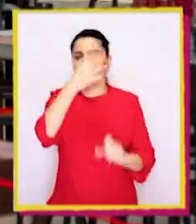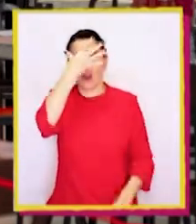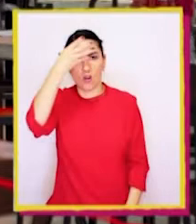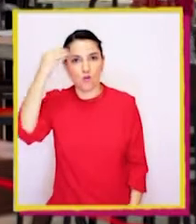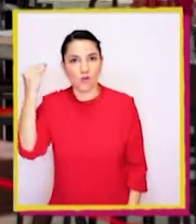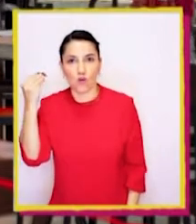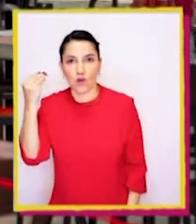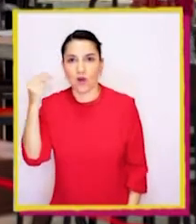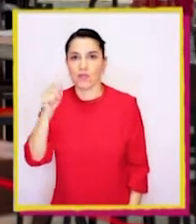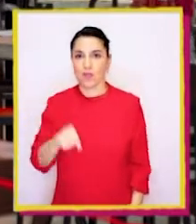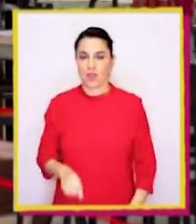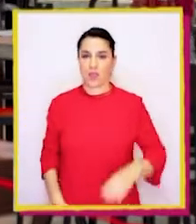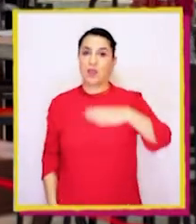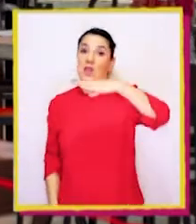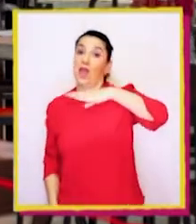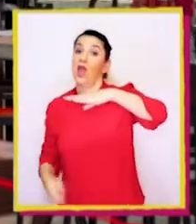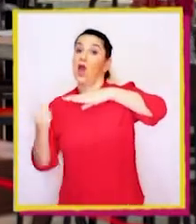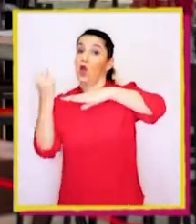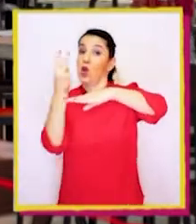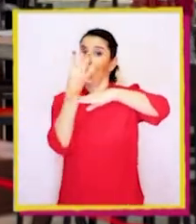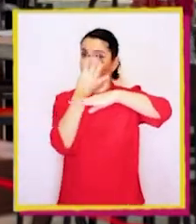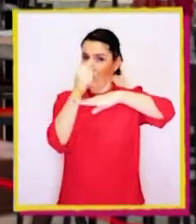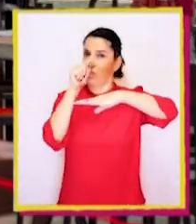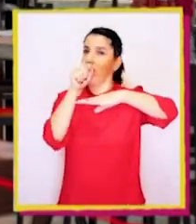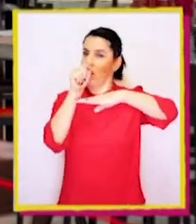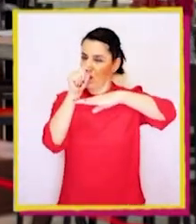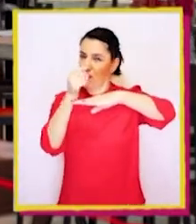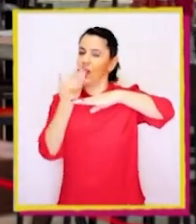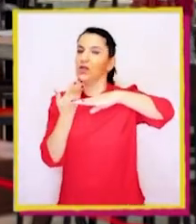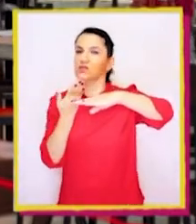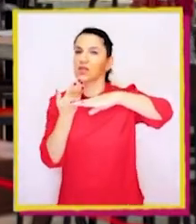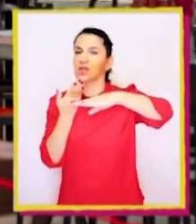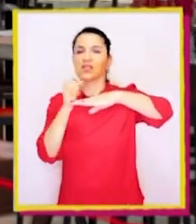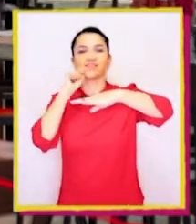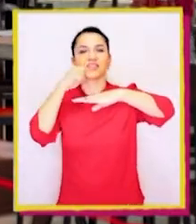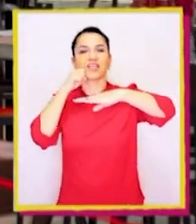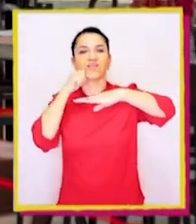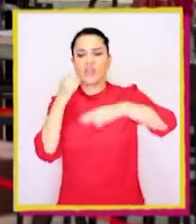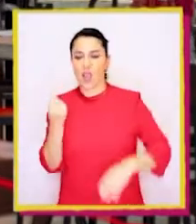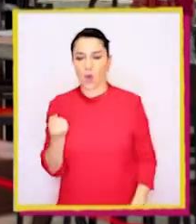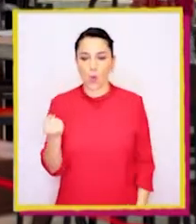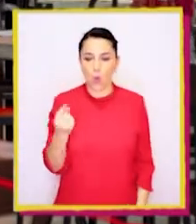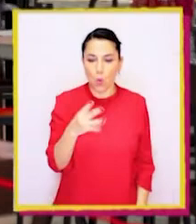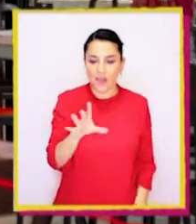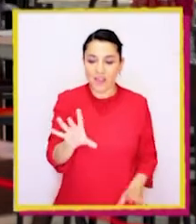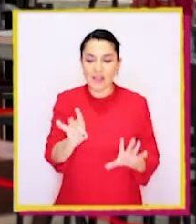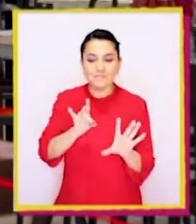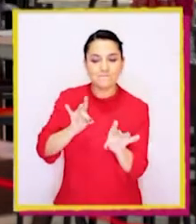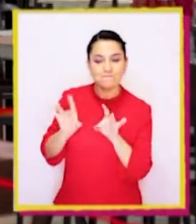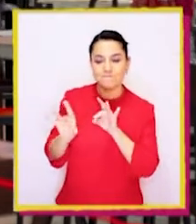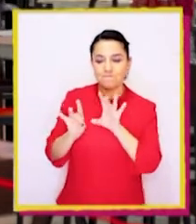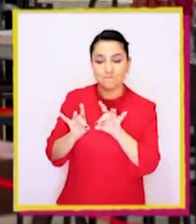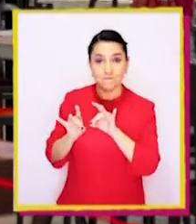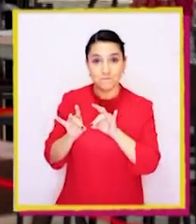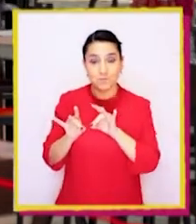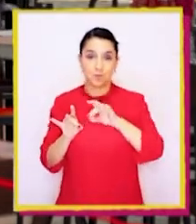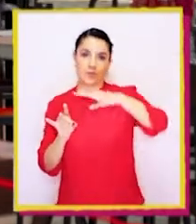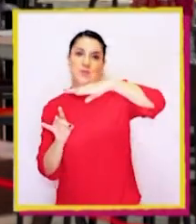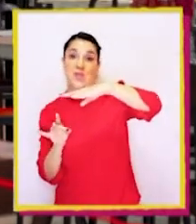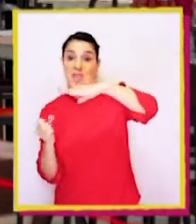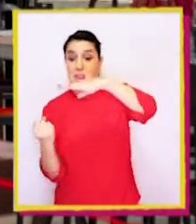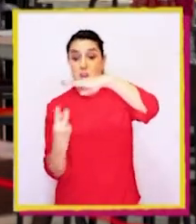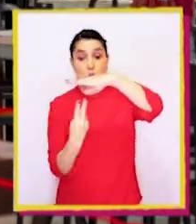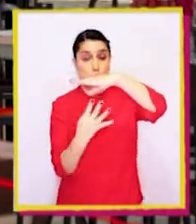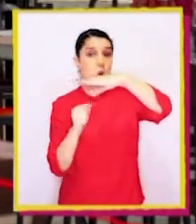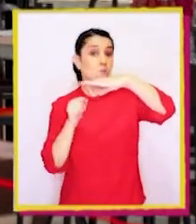puede olvidar, que siempre el numerador de una fracción, es decir, el número de arriba, indica la cantidad de partes que estoy considerando. Y el número